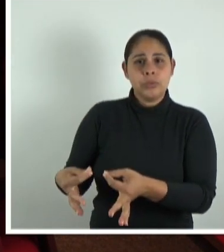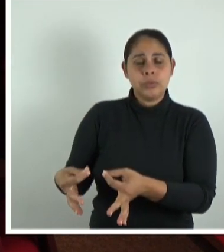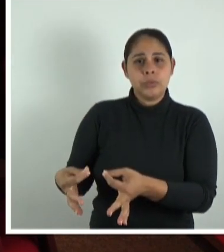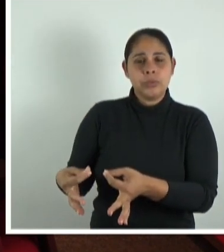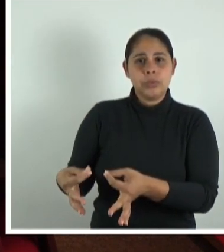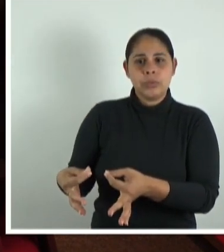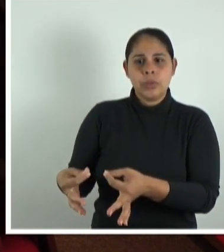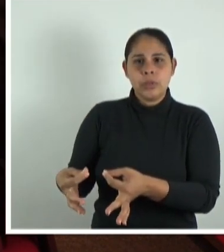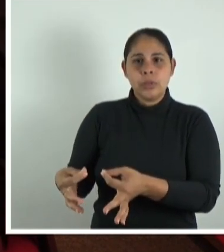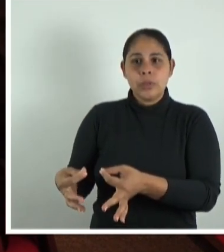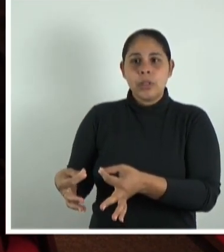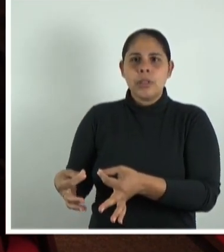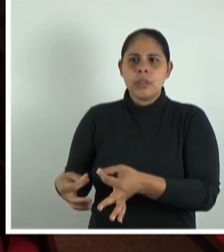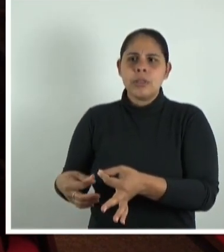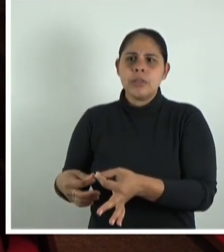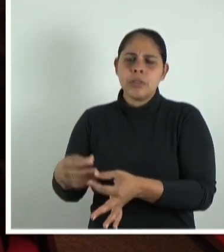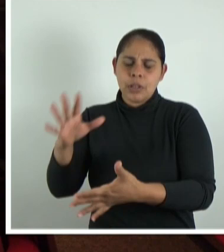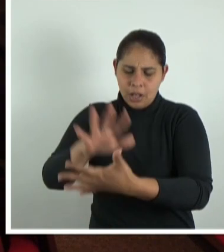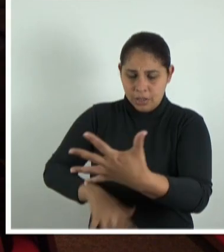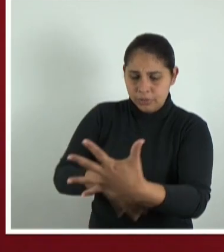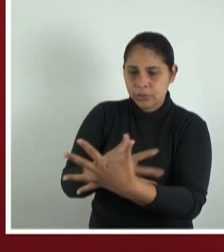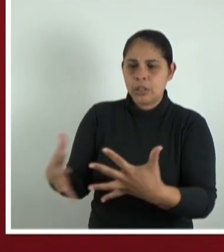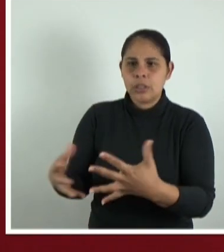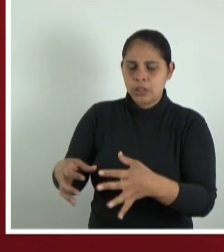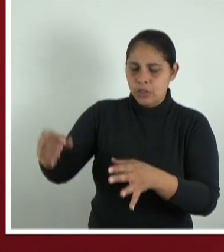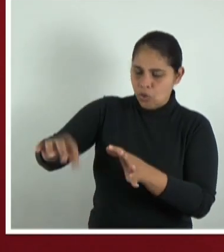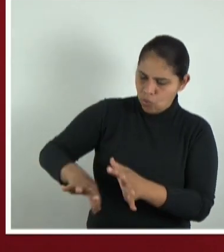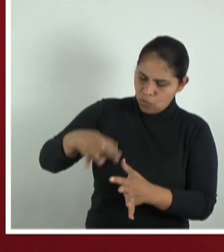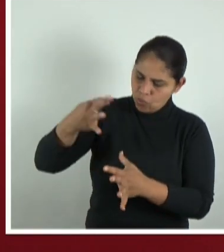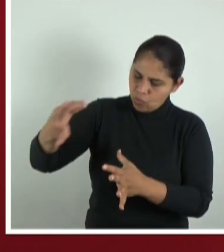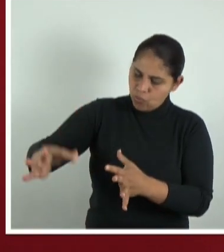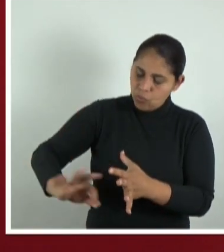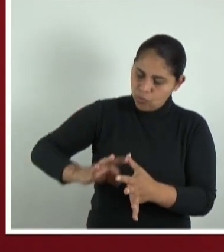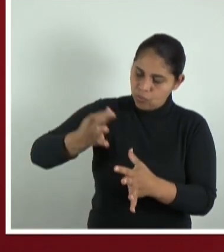cerrar los agujeros que había en esas redes, repararlas.